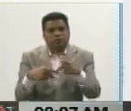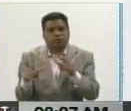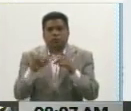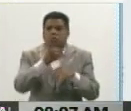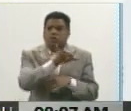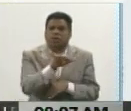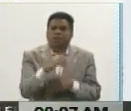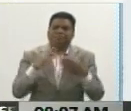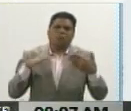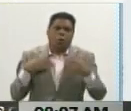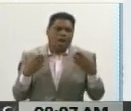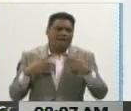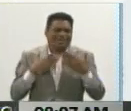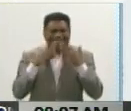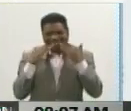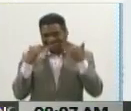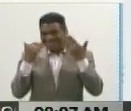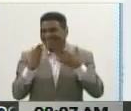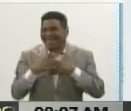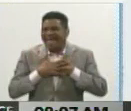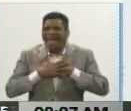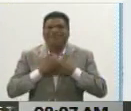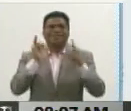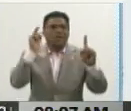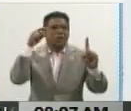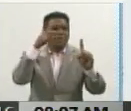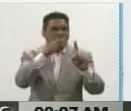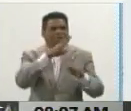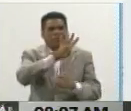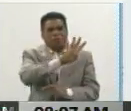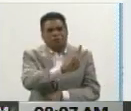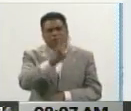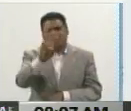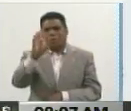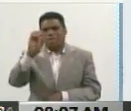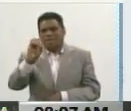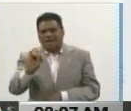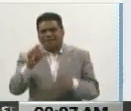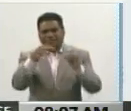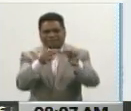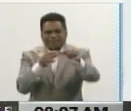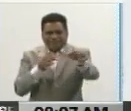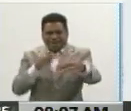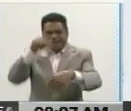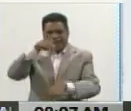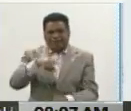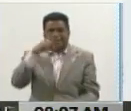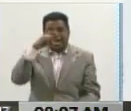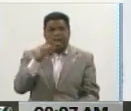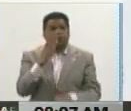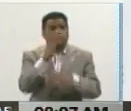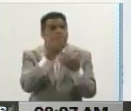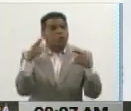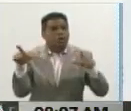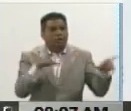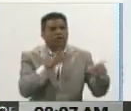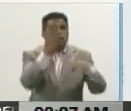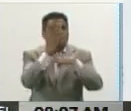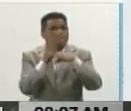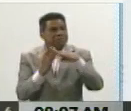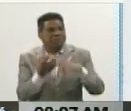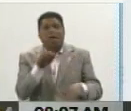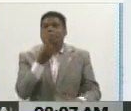alegra mucho que esa meta que nos pusimos de las 420 hectáreas en este año ya llegó a más de la mitad, ¿no? De hecho, este fin de semana